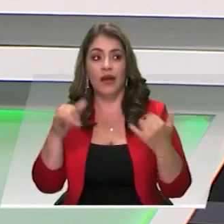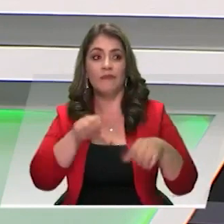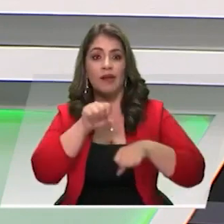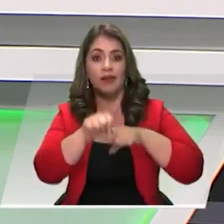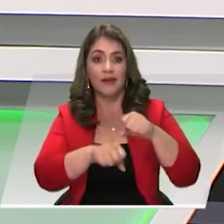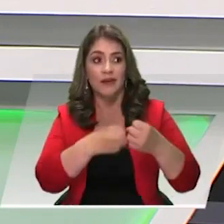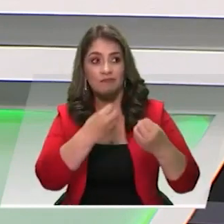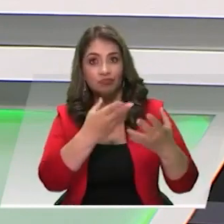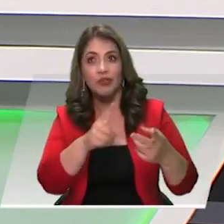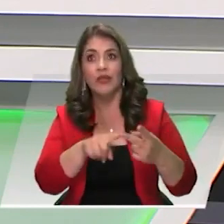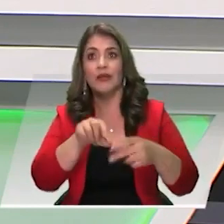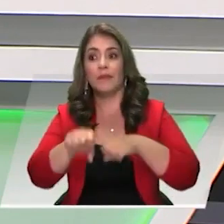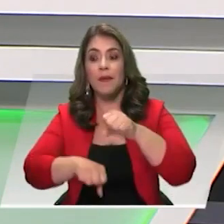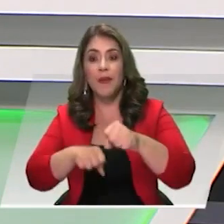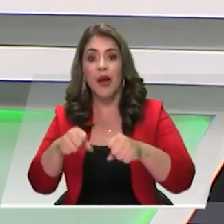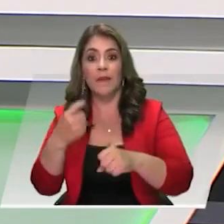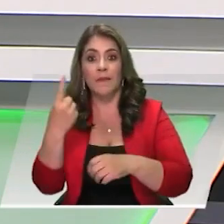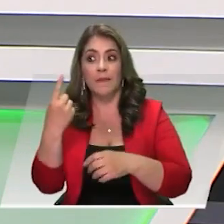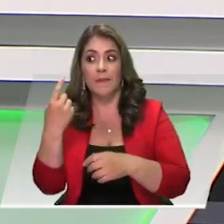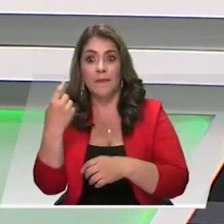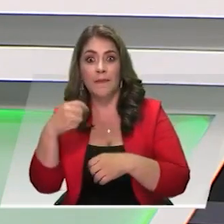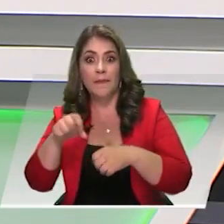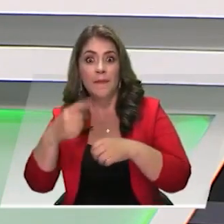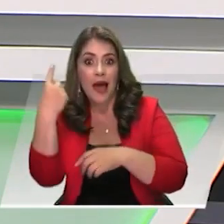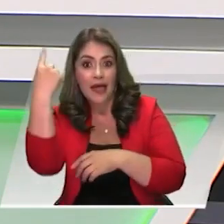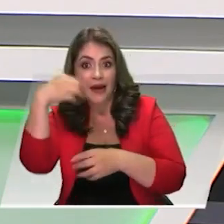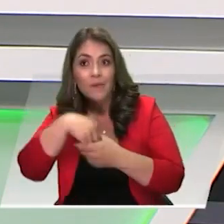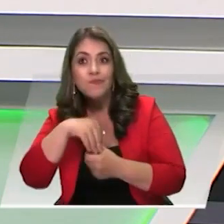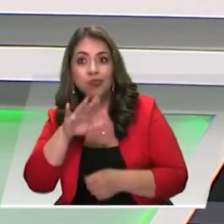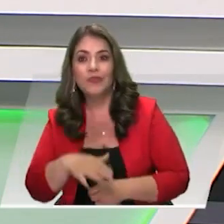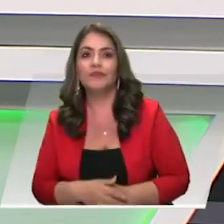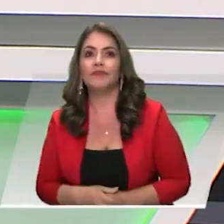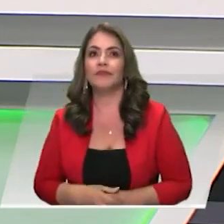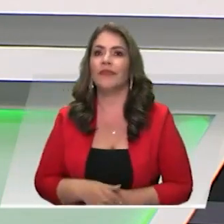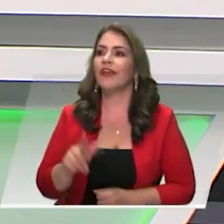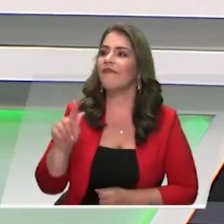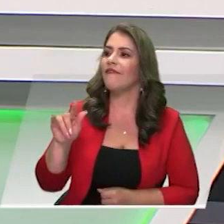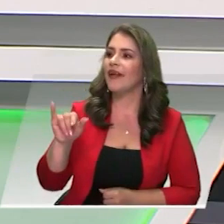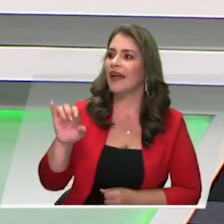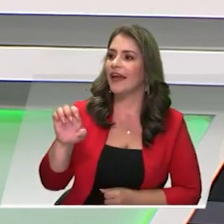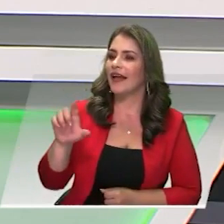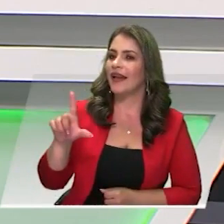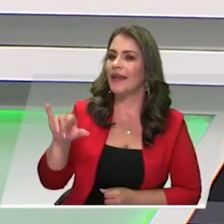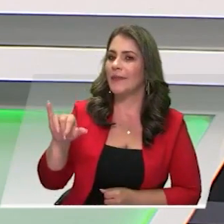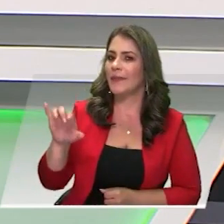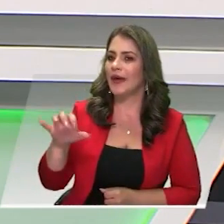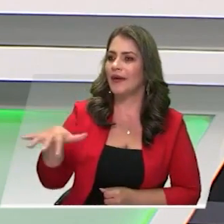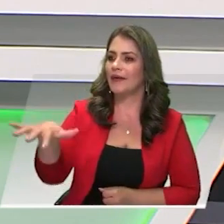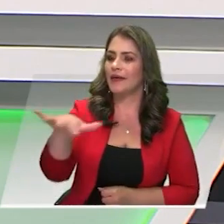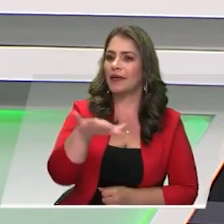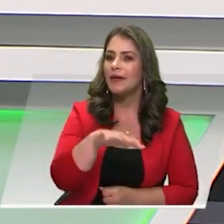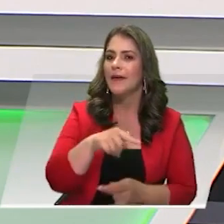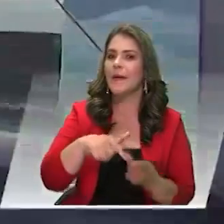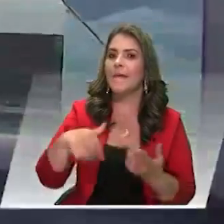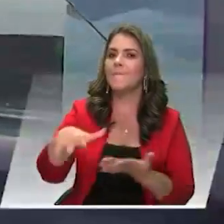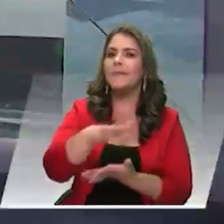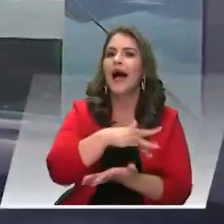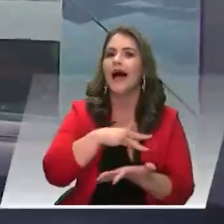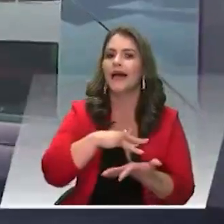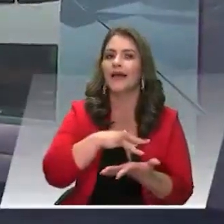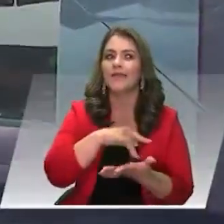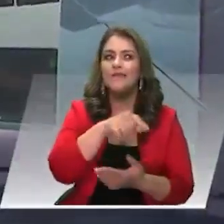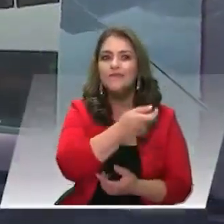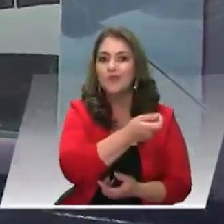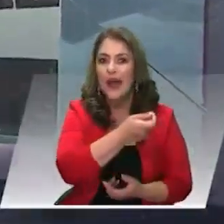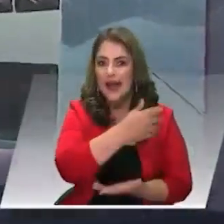convencionales y también de madera. Luis Horacio, a esta hora se encuentra nuestro compañero Felipe Osorio desde el Parque de los Deseos con toda la información. Adelante, Felipe, lo